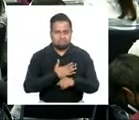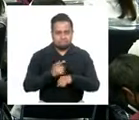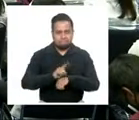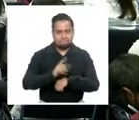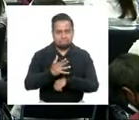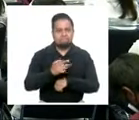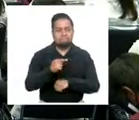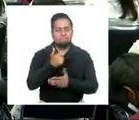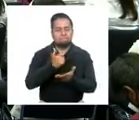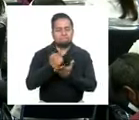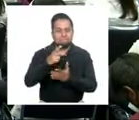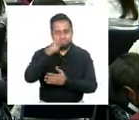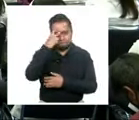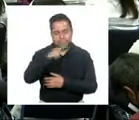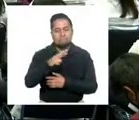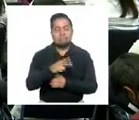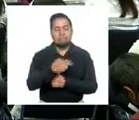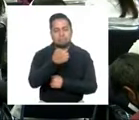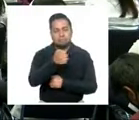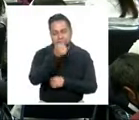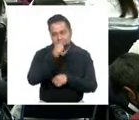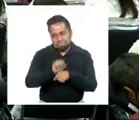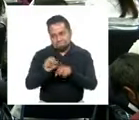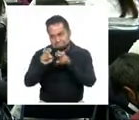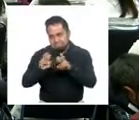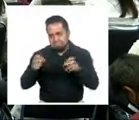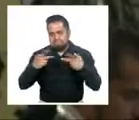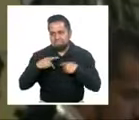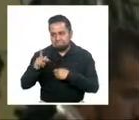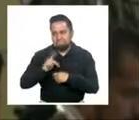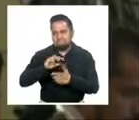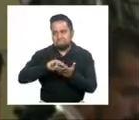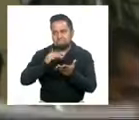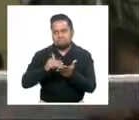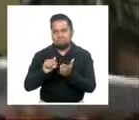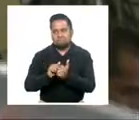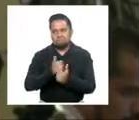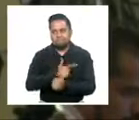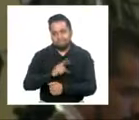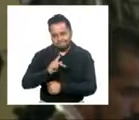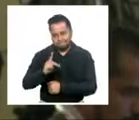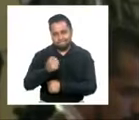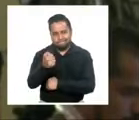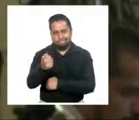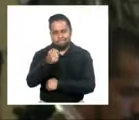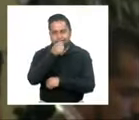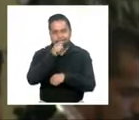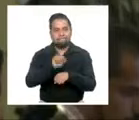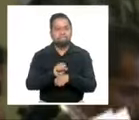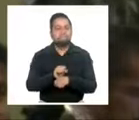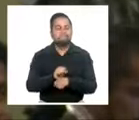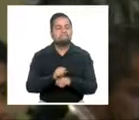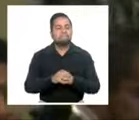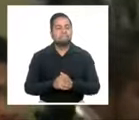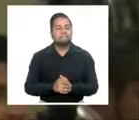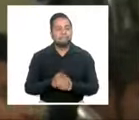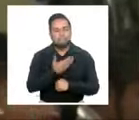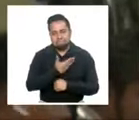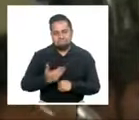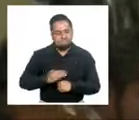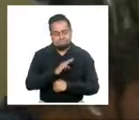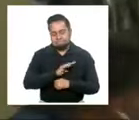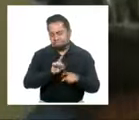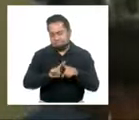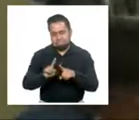muy buenos días aquí desde la Ciudad de México. Saludos, secretaria. Sus paisanos de la Mixteca la saludan con afecto, secretario de las infraestructuras, presidentes